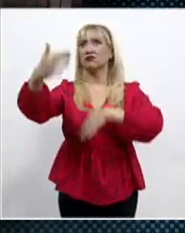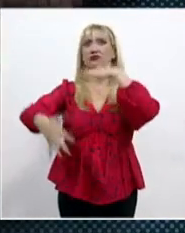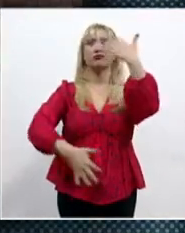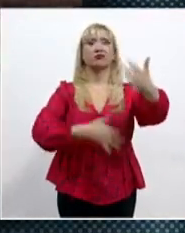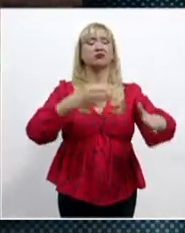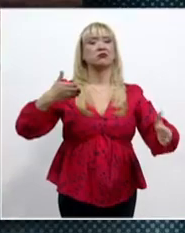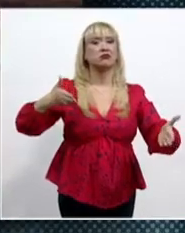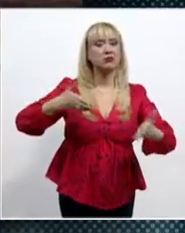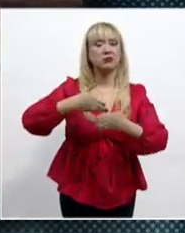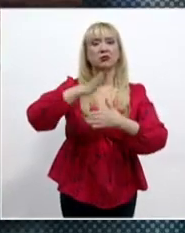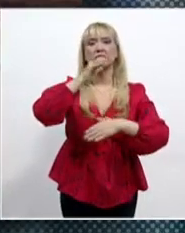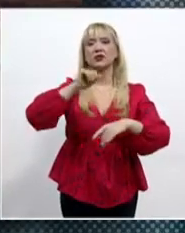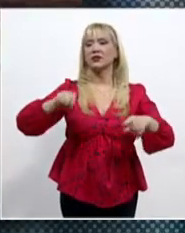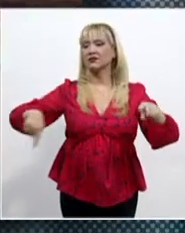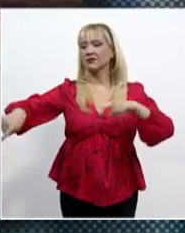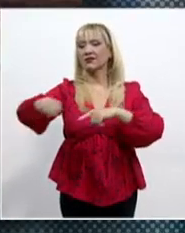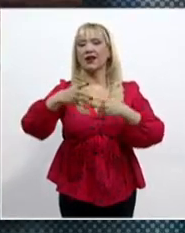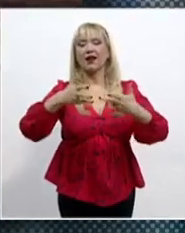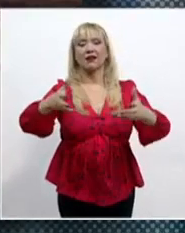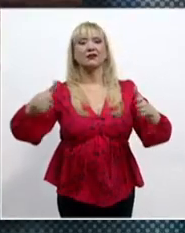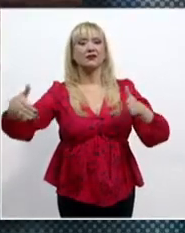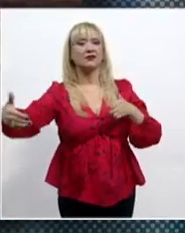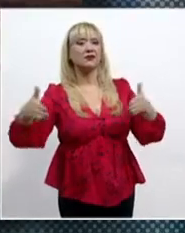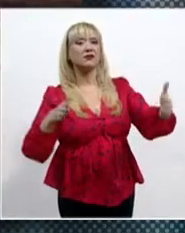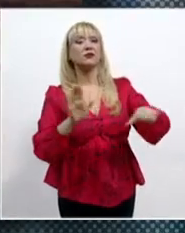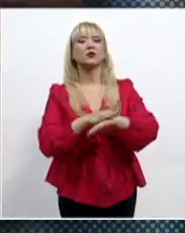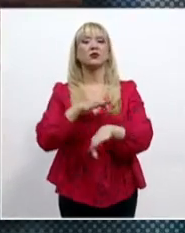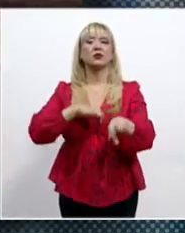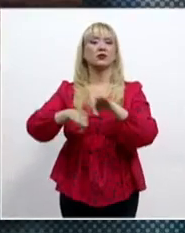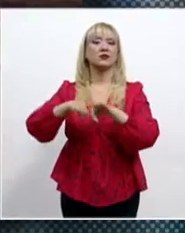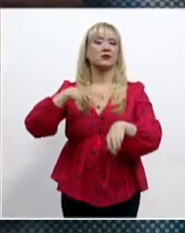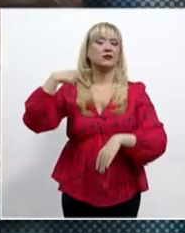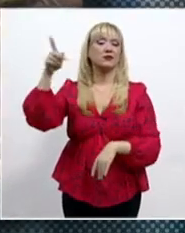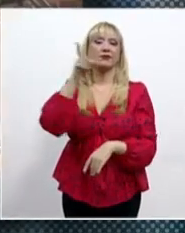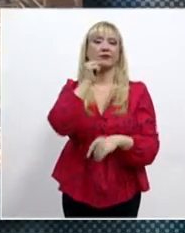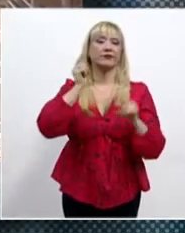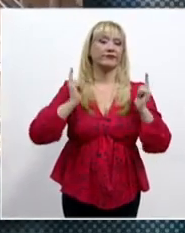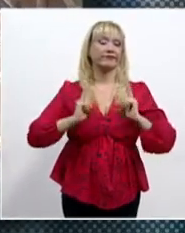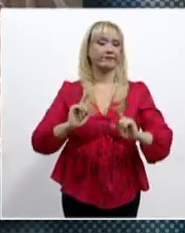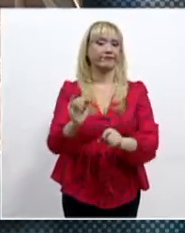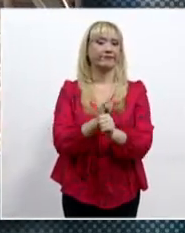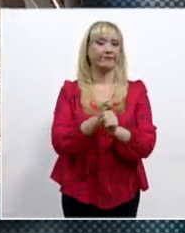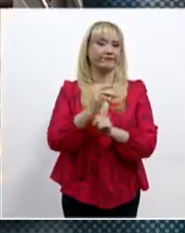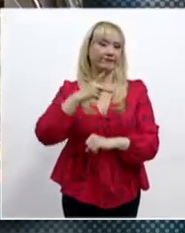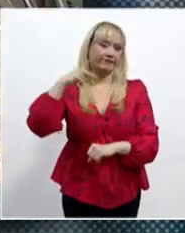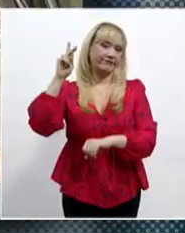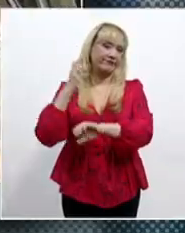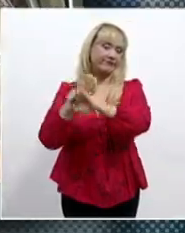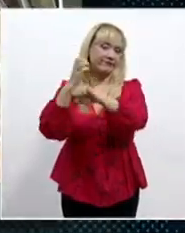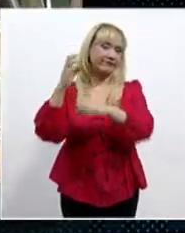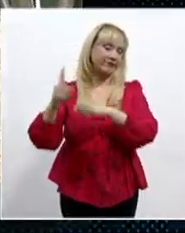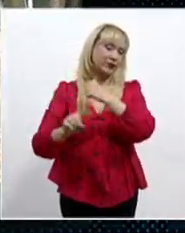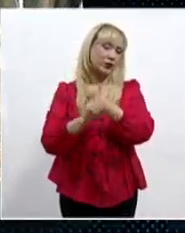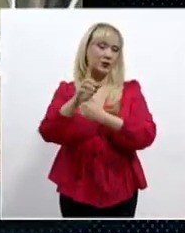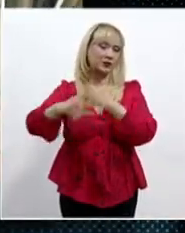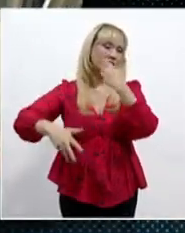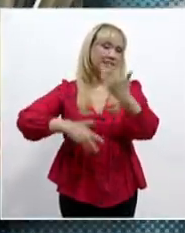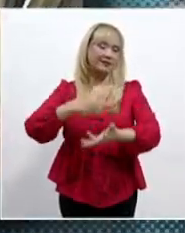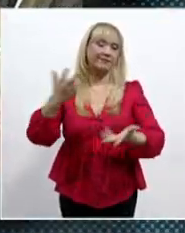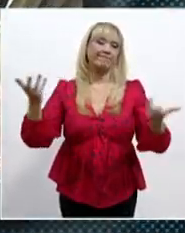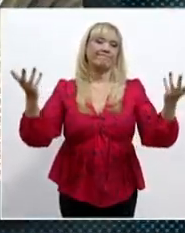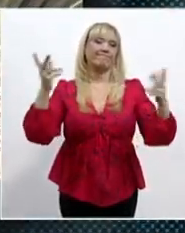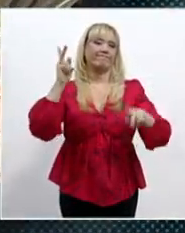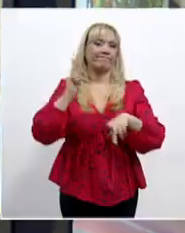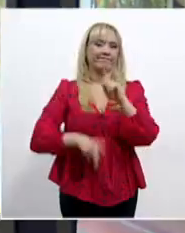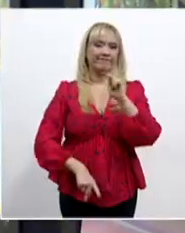Justicia y vialidades aledañas por parte de trabajadores de la Fiscalía del Estado. Para el canal del Poder Judicial de la Federación, Jesús